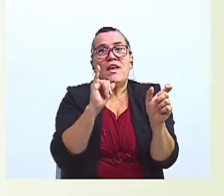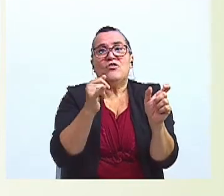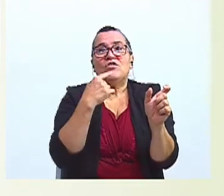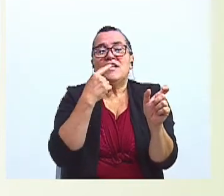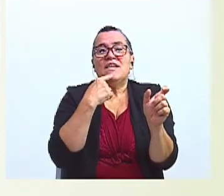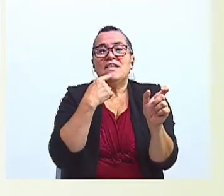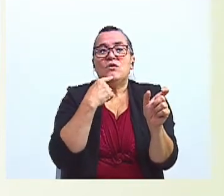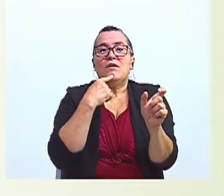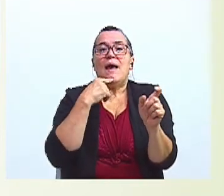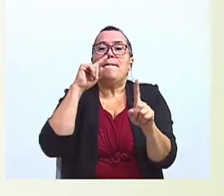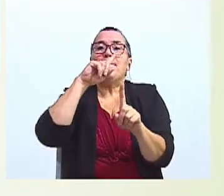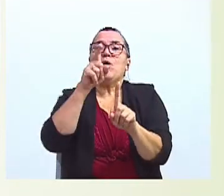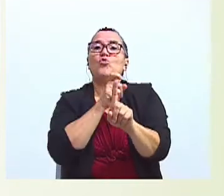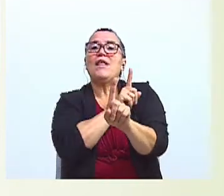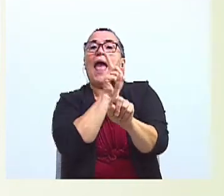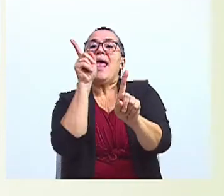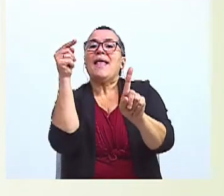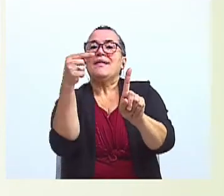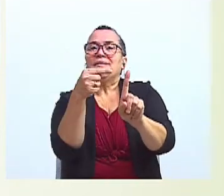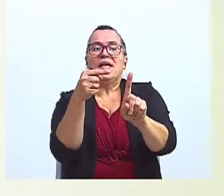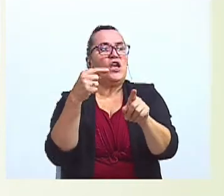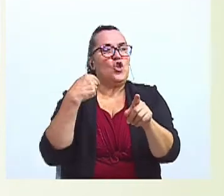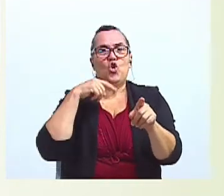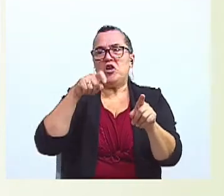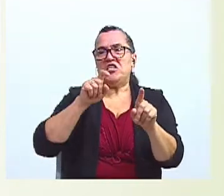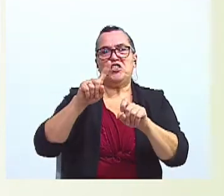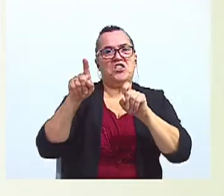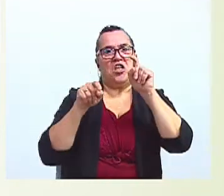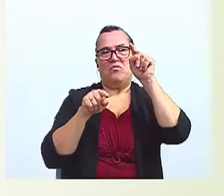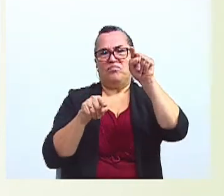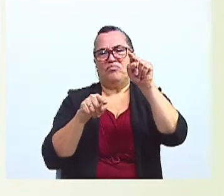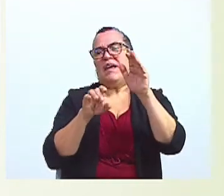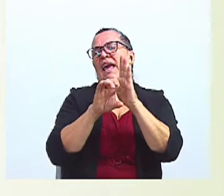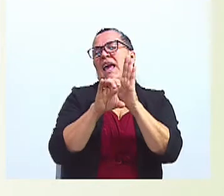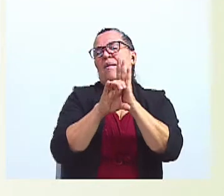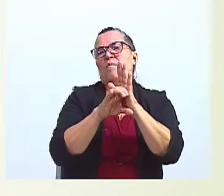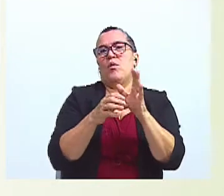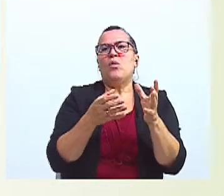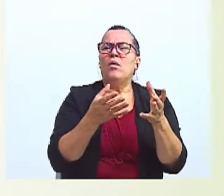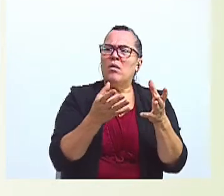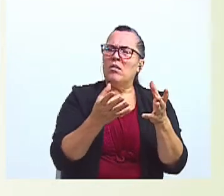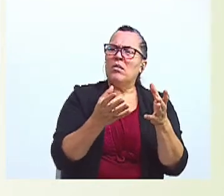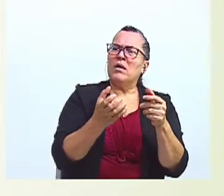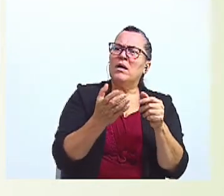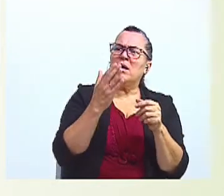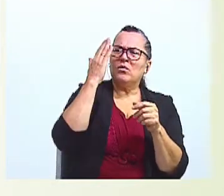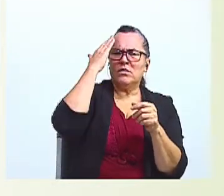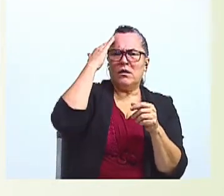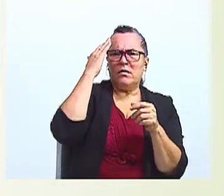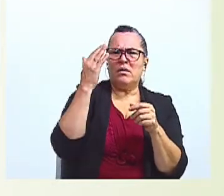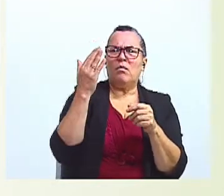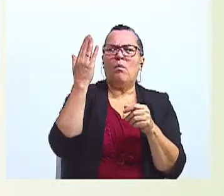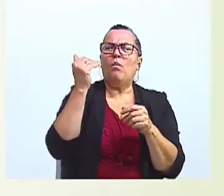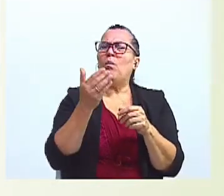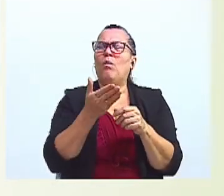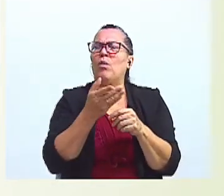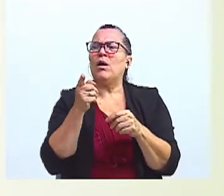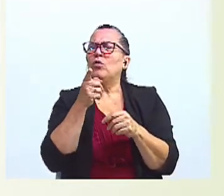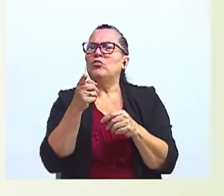pregunta indirecta y no necesita los signos. Dice el ejemplo, quiero saber por qué no llegó